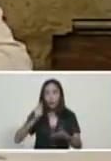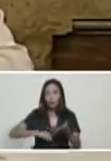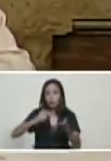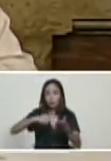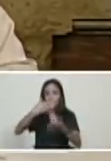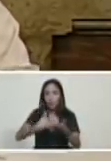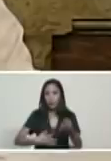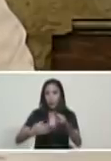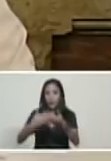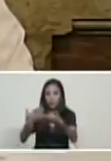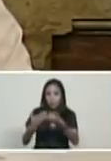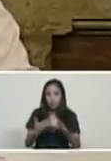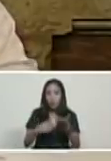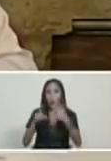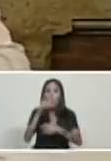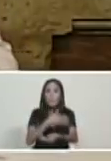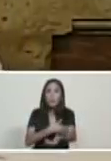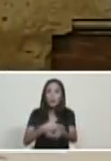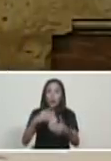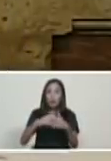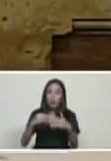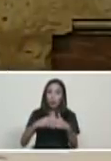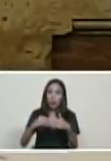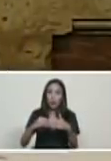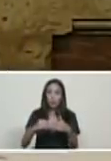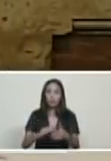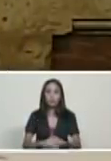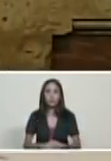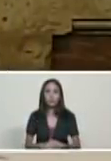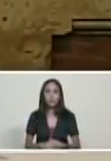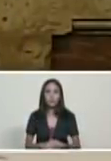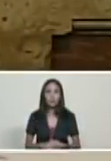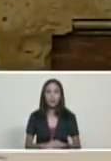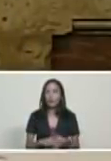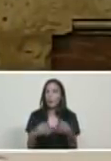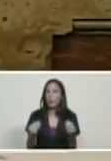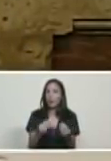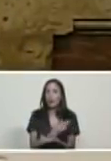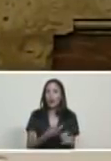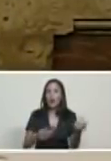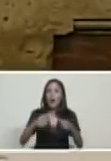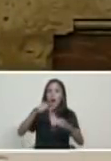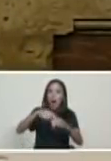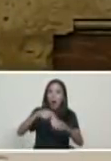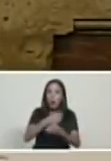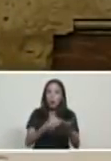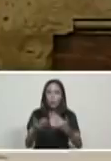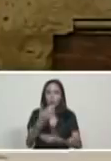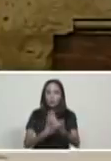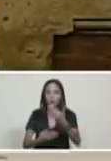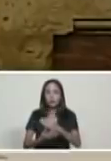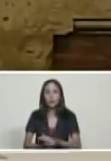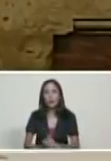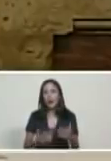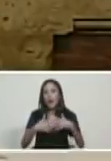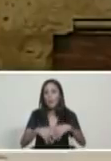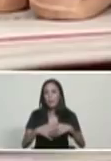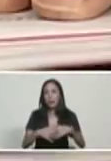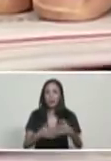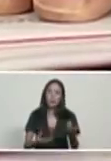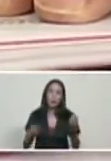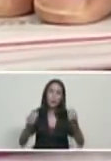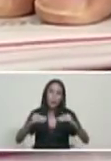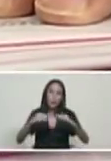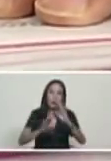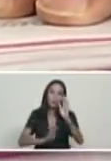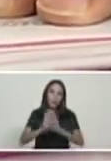de este $1 millón que va precisamente a los fondos, al Fonden, para contribuir